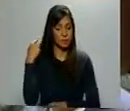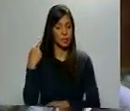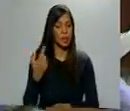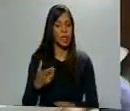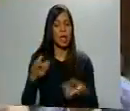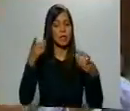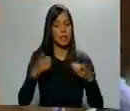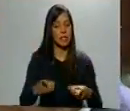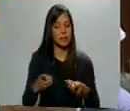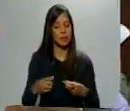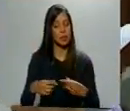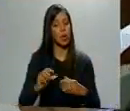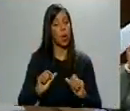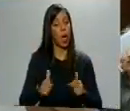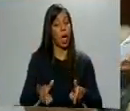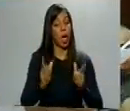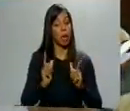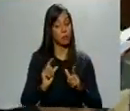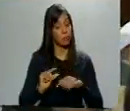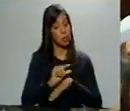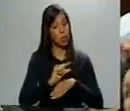caso por la autoridad competente,